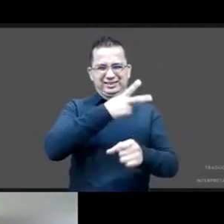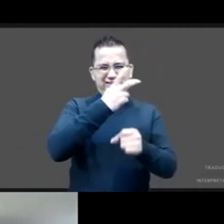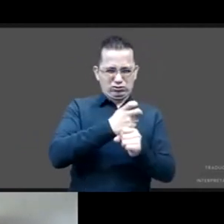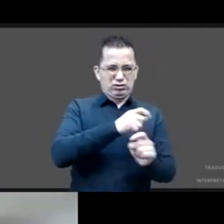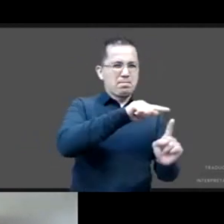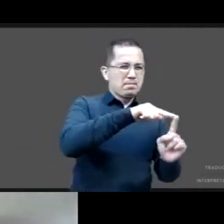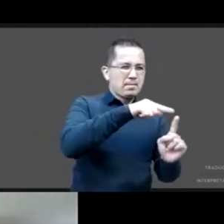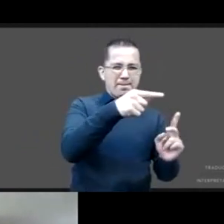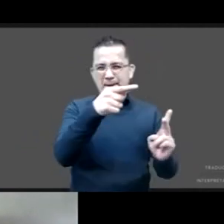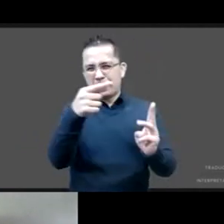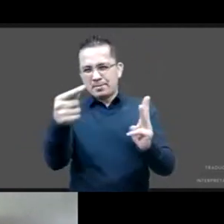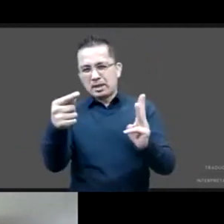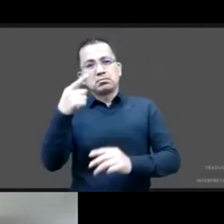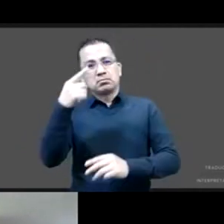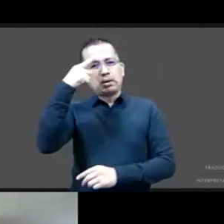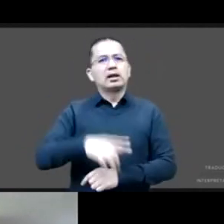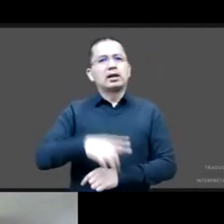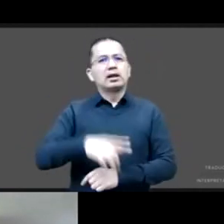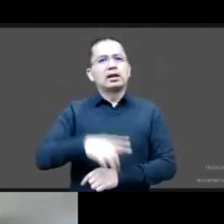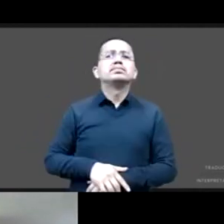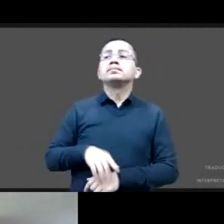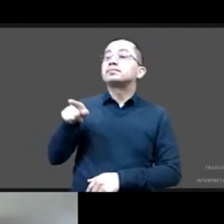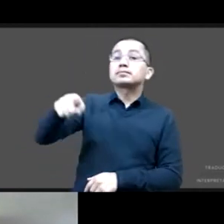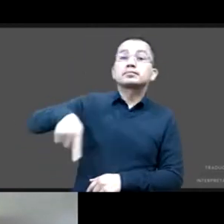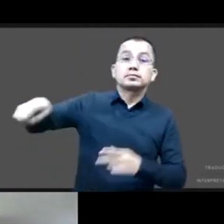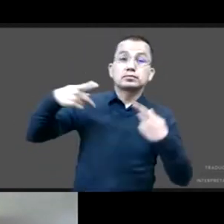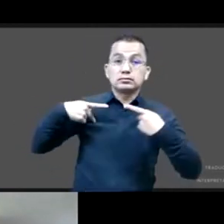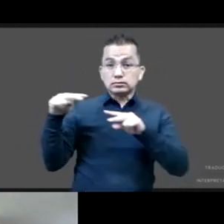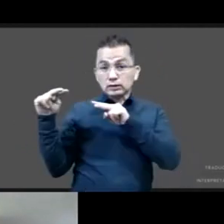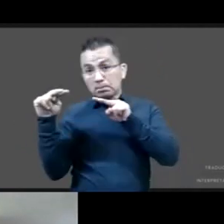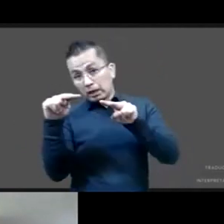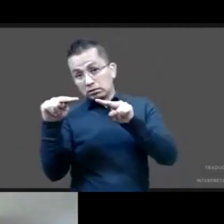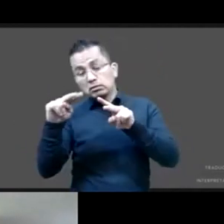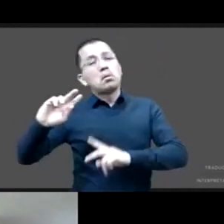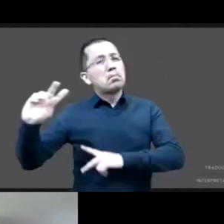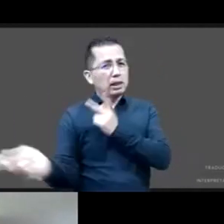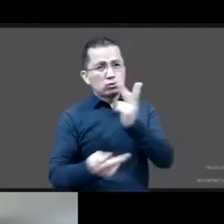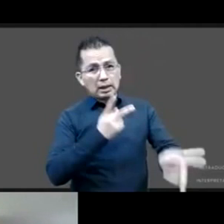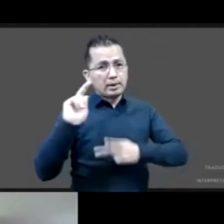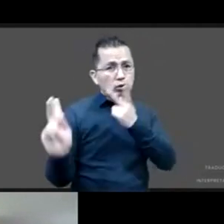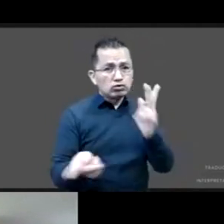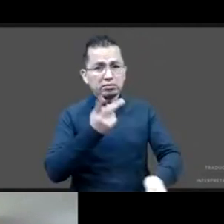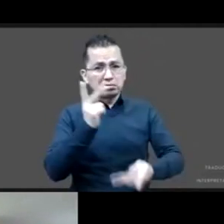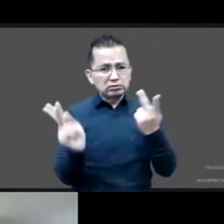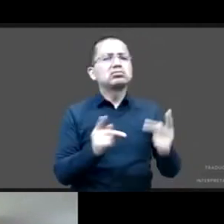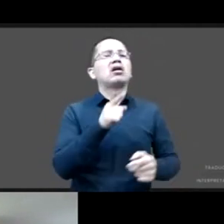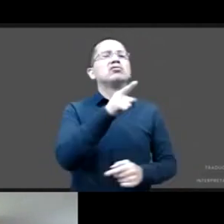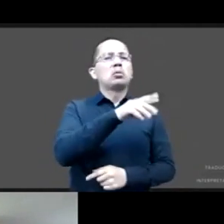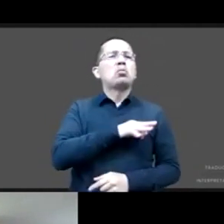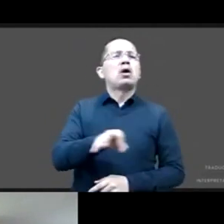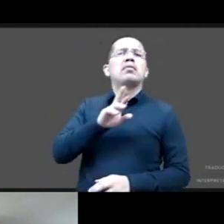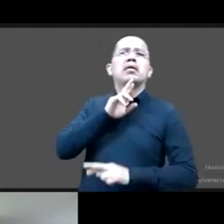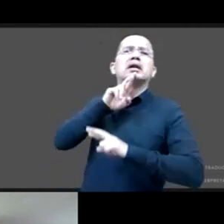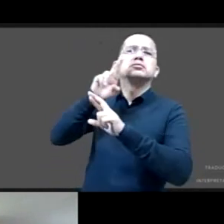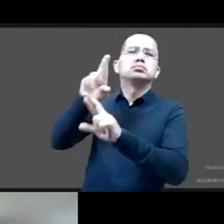casar con alguna de las preguntas que ya están surgiendo varias de las preguntas naturalmente